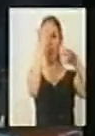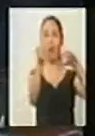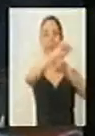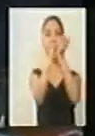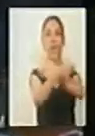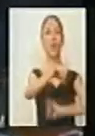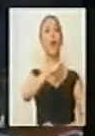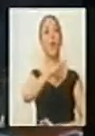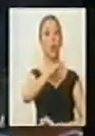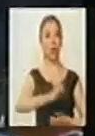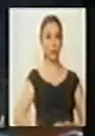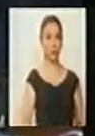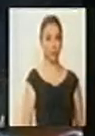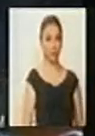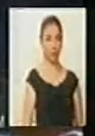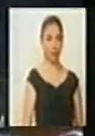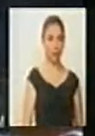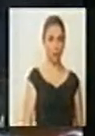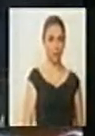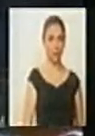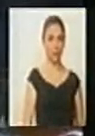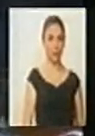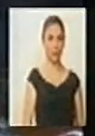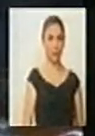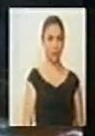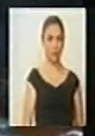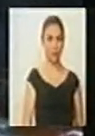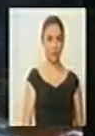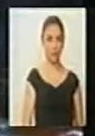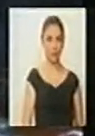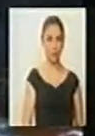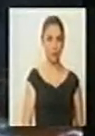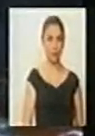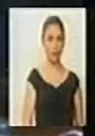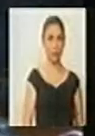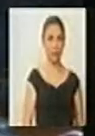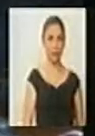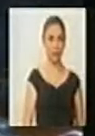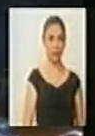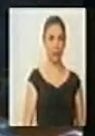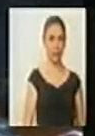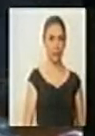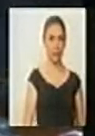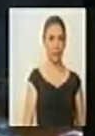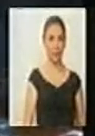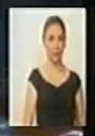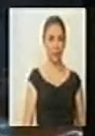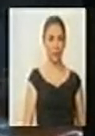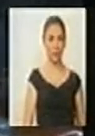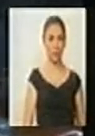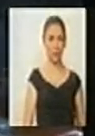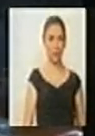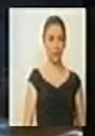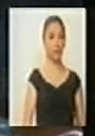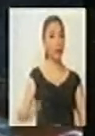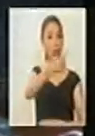interbloque, pero con las características que cada uno de los bloques mantiene su representación. Ustedes